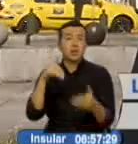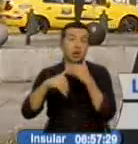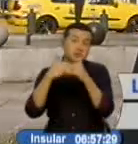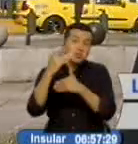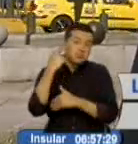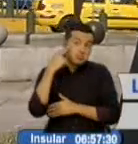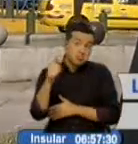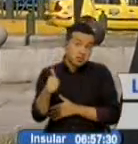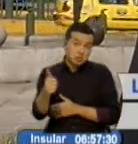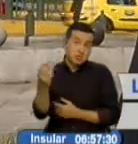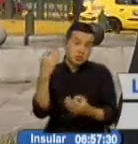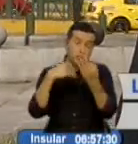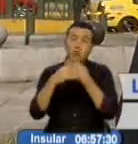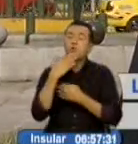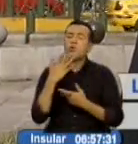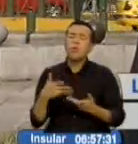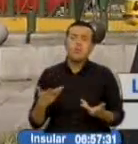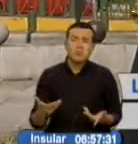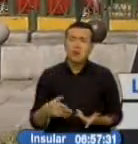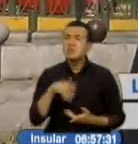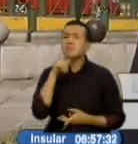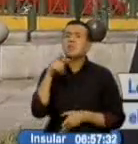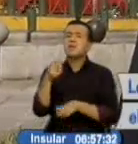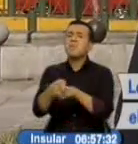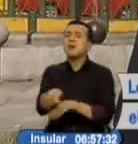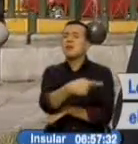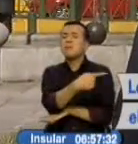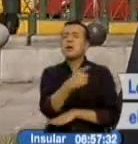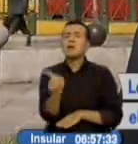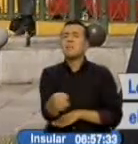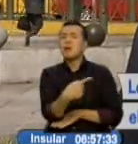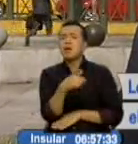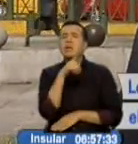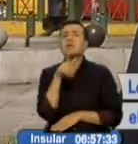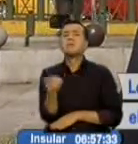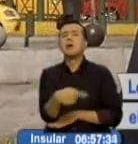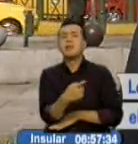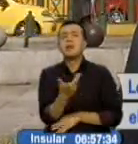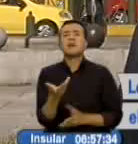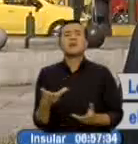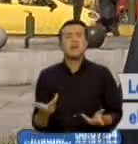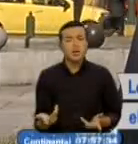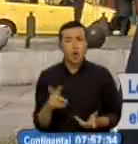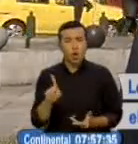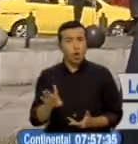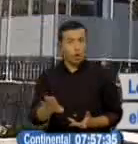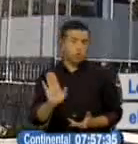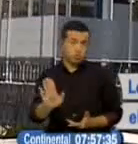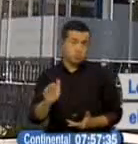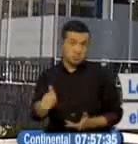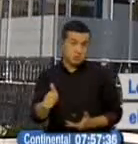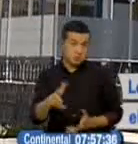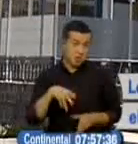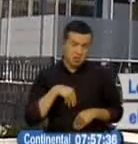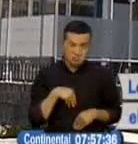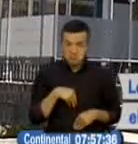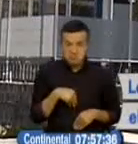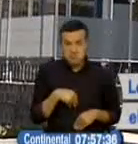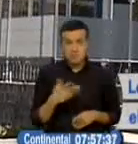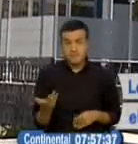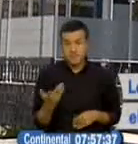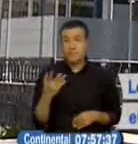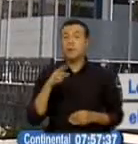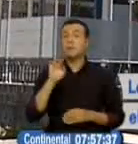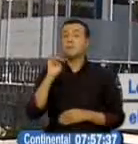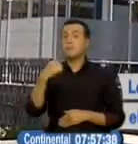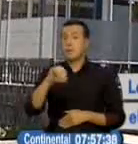y tendrá que determinarse quién le daba esa delegación o él se las atribuía. Las versiones continuarán este